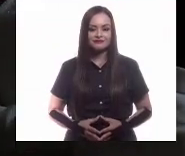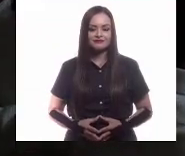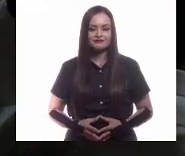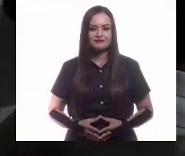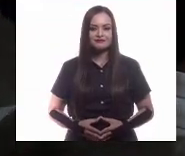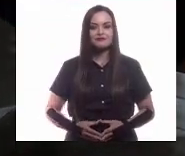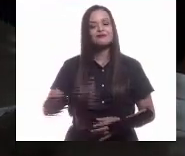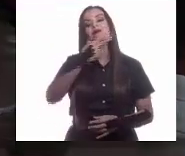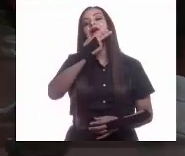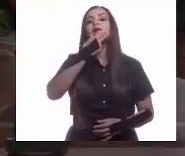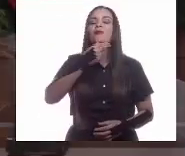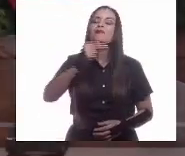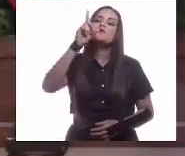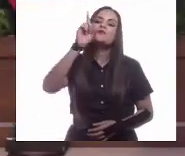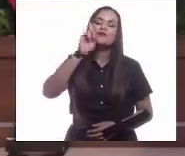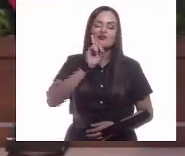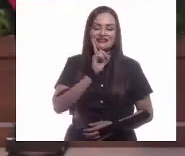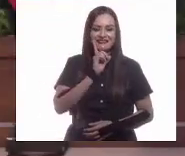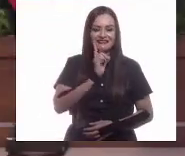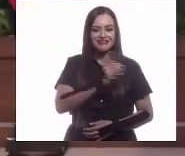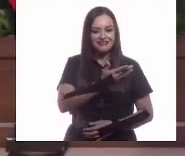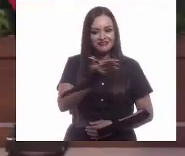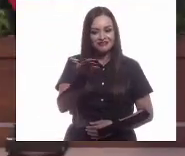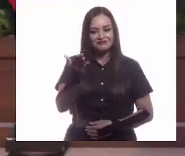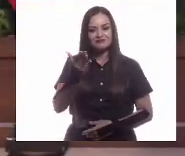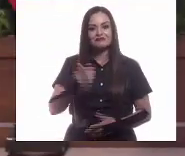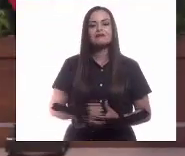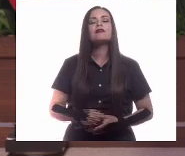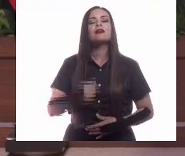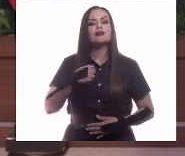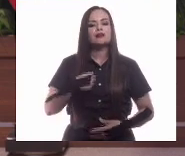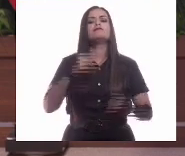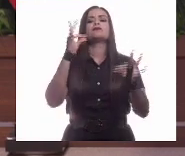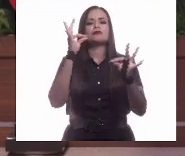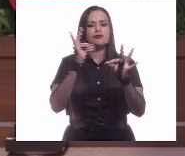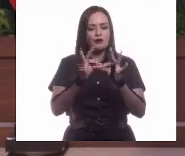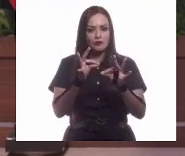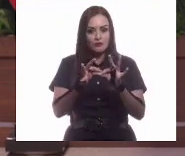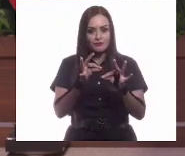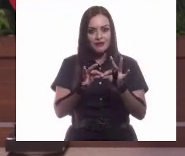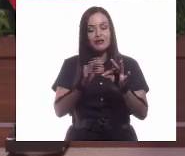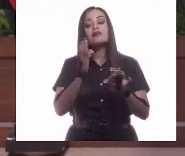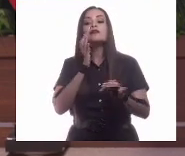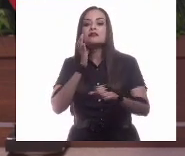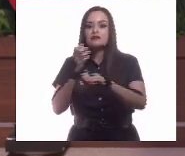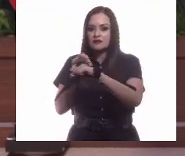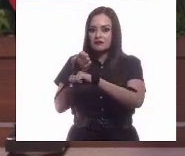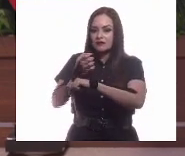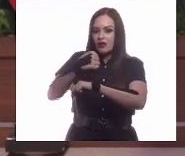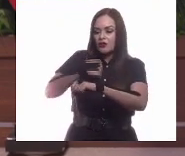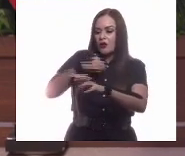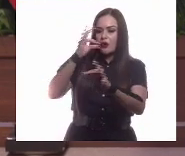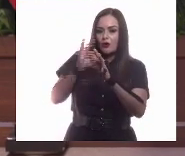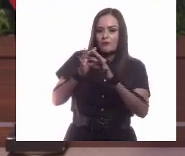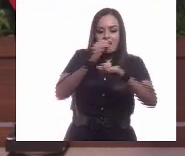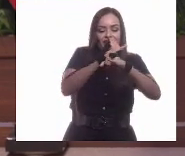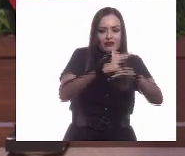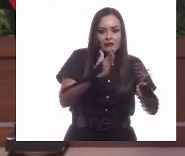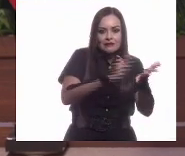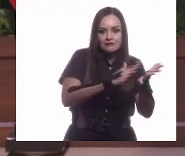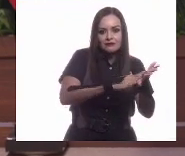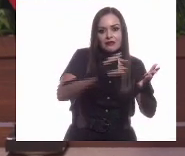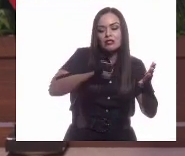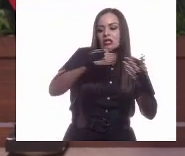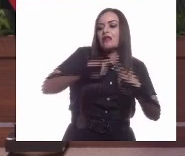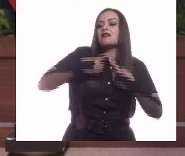Señoras y señores, he cumplido con la obligación de entregar al Congreso del Estado el informe que guarda la